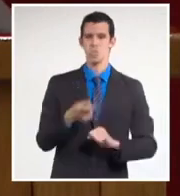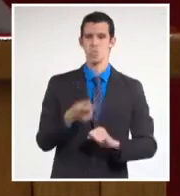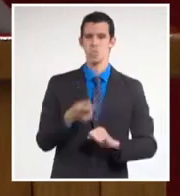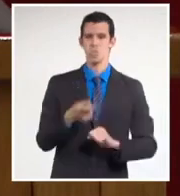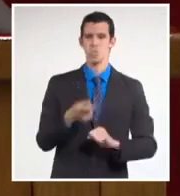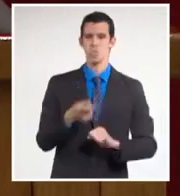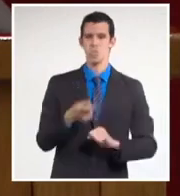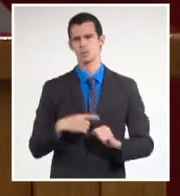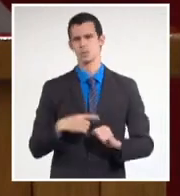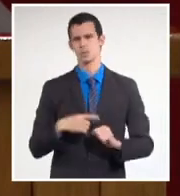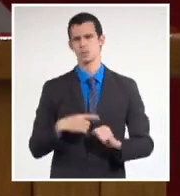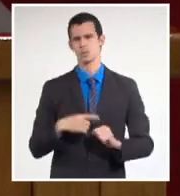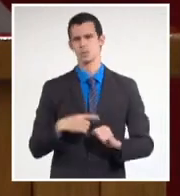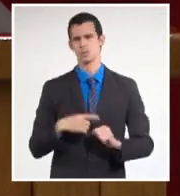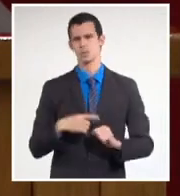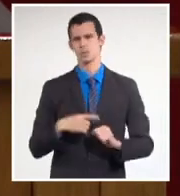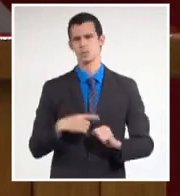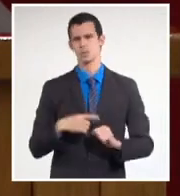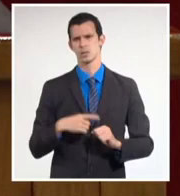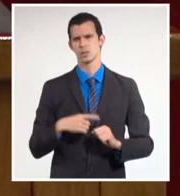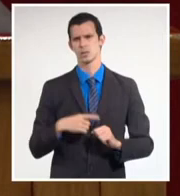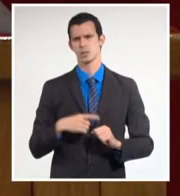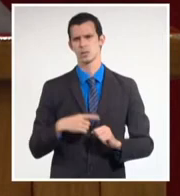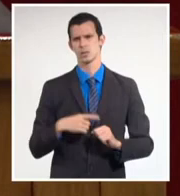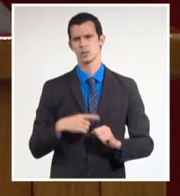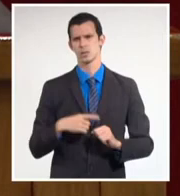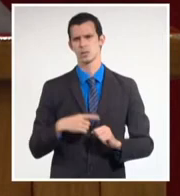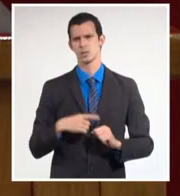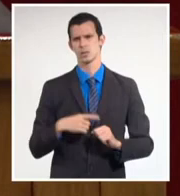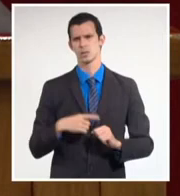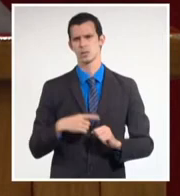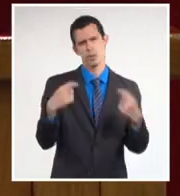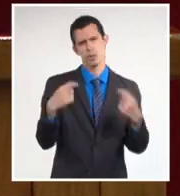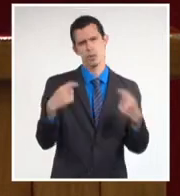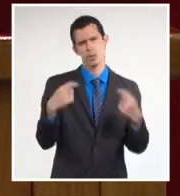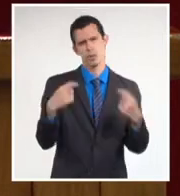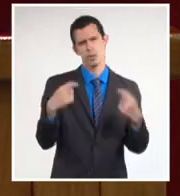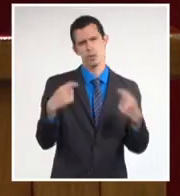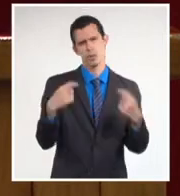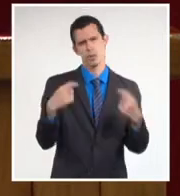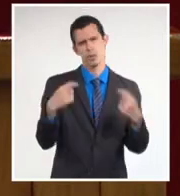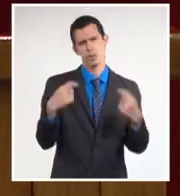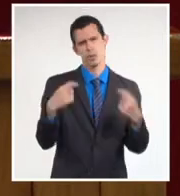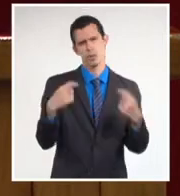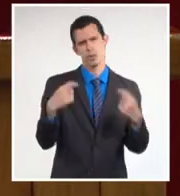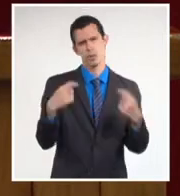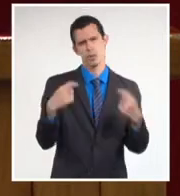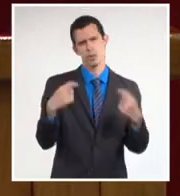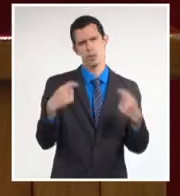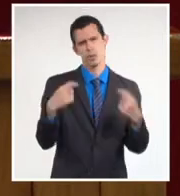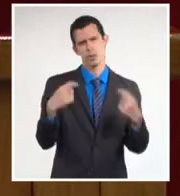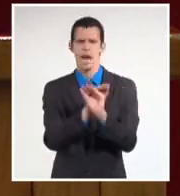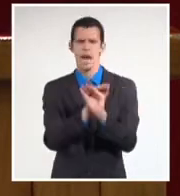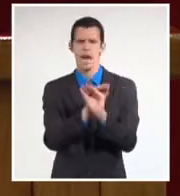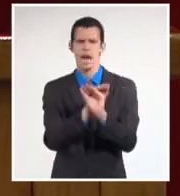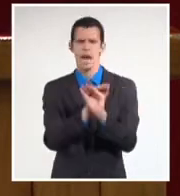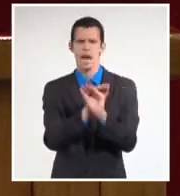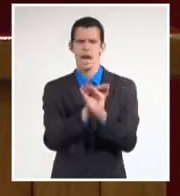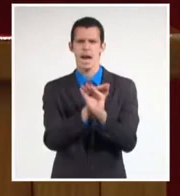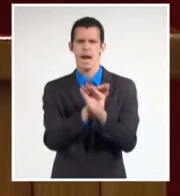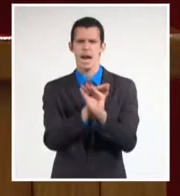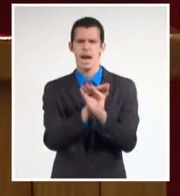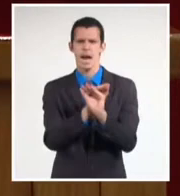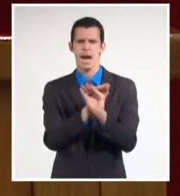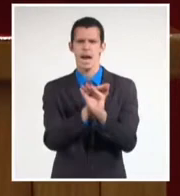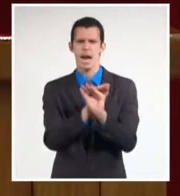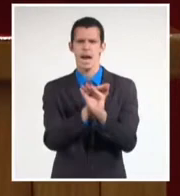conocidos y más acciones nuevas y eficaces por probadas en la práctica. Resulta paradójico y contradictorio